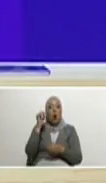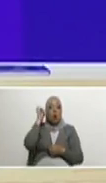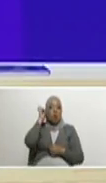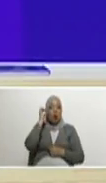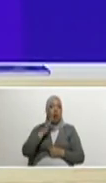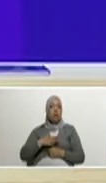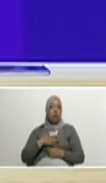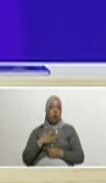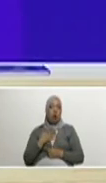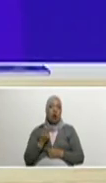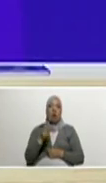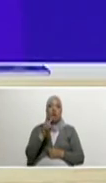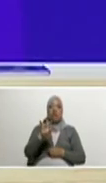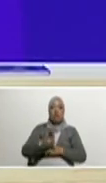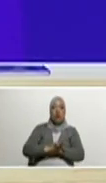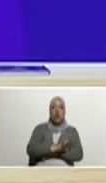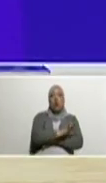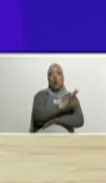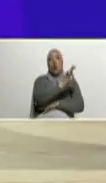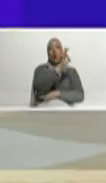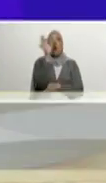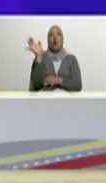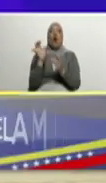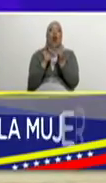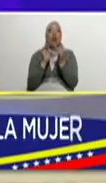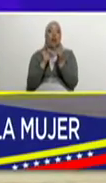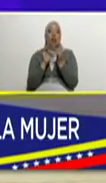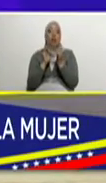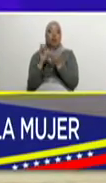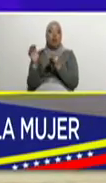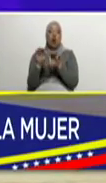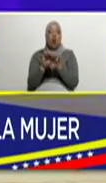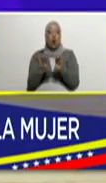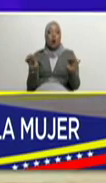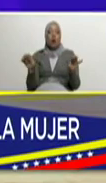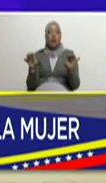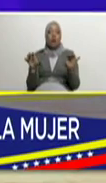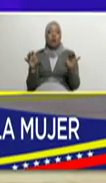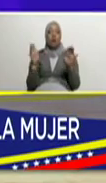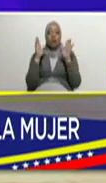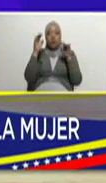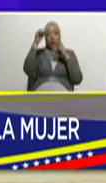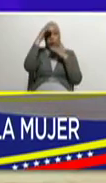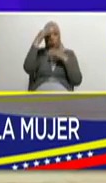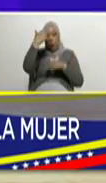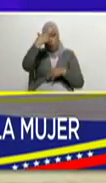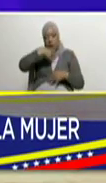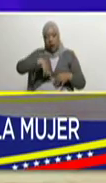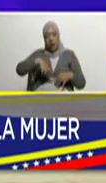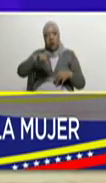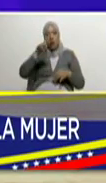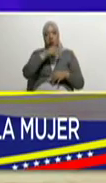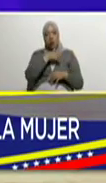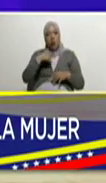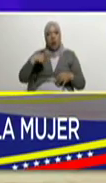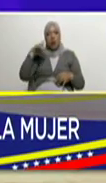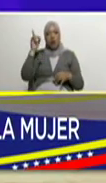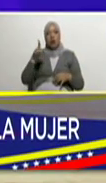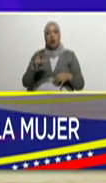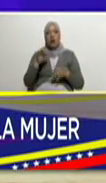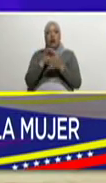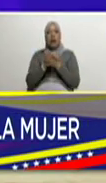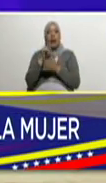esté 24 horas del día conectada con la educación, con su autoformación. Yo quisiera que